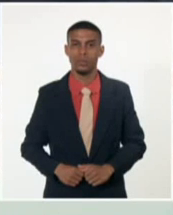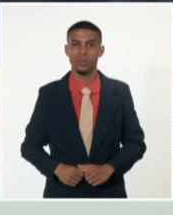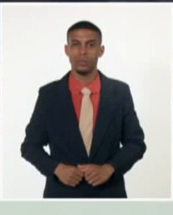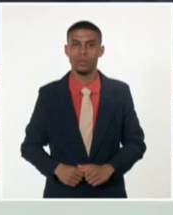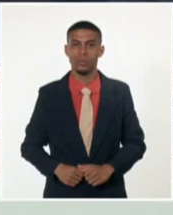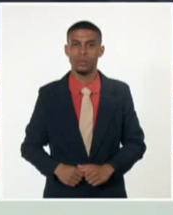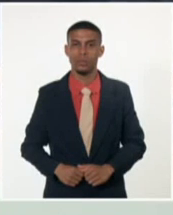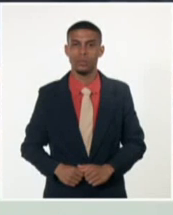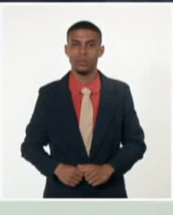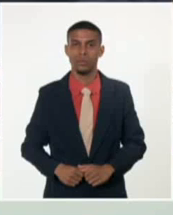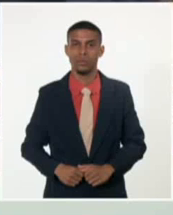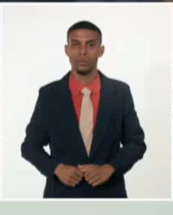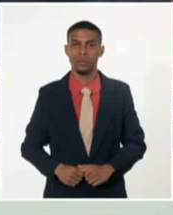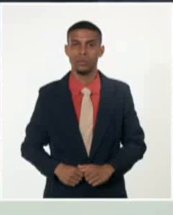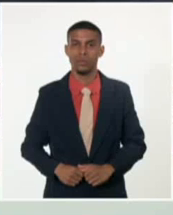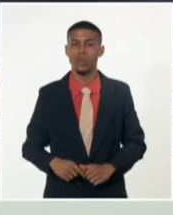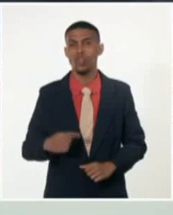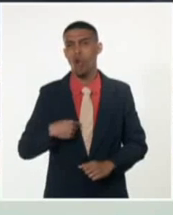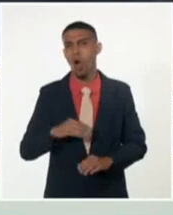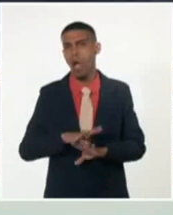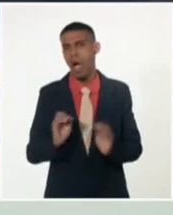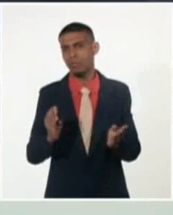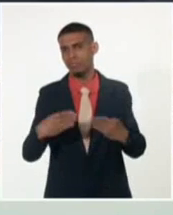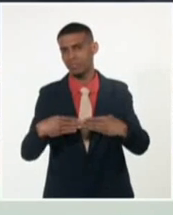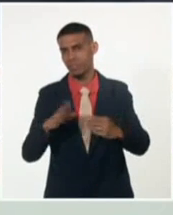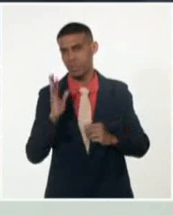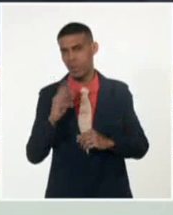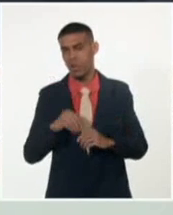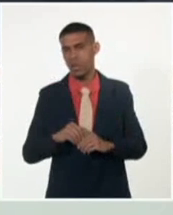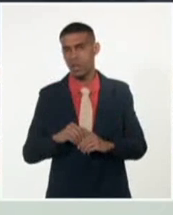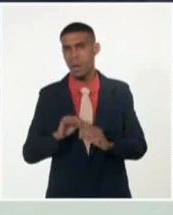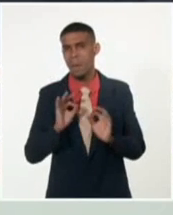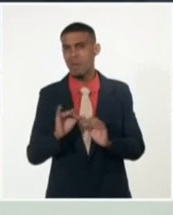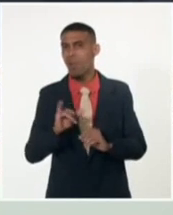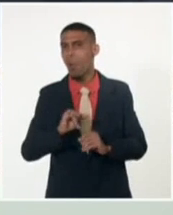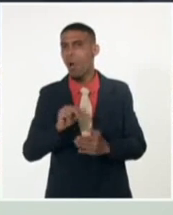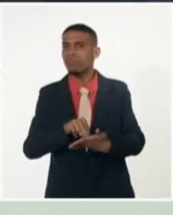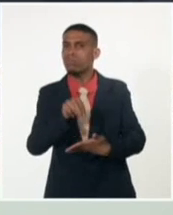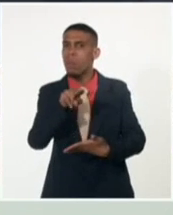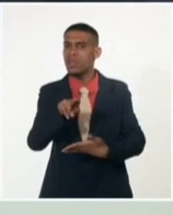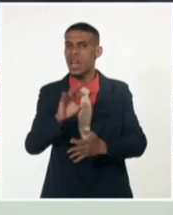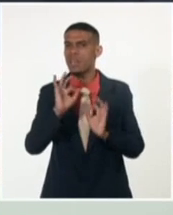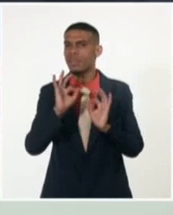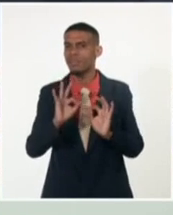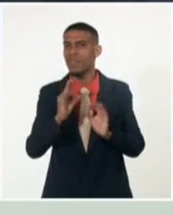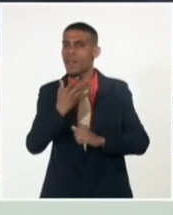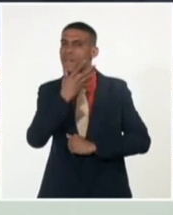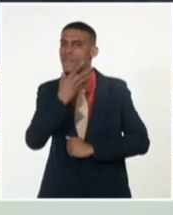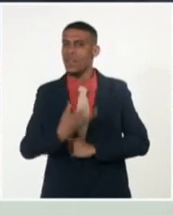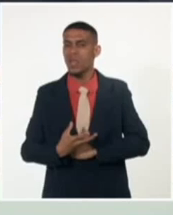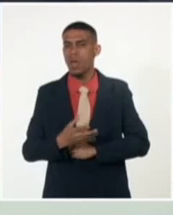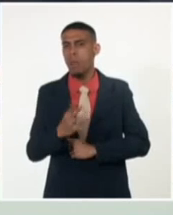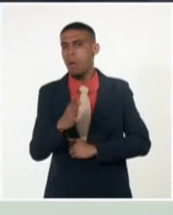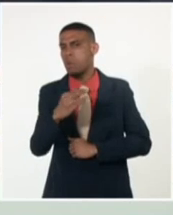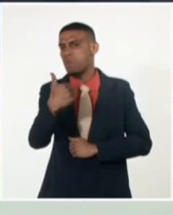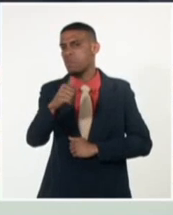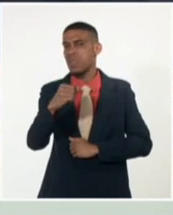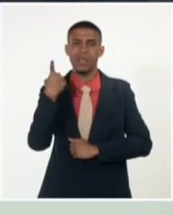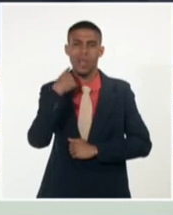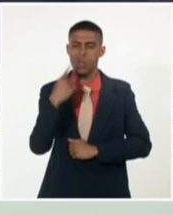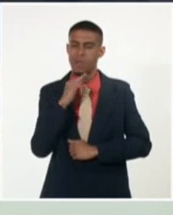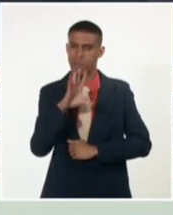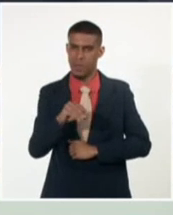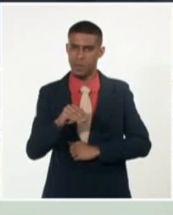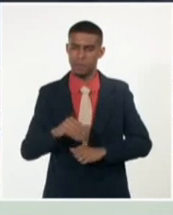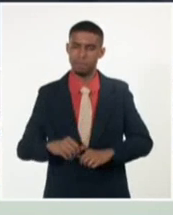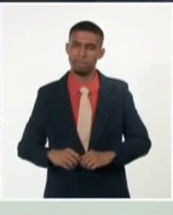planète. Concluyo con una interrogante y una advertencia que nos dejara Fidel hace casi 10 años, y cito: